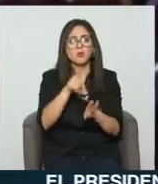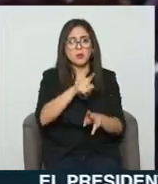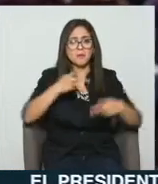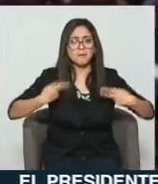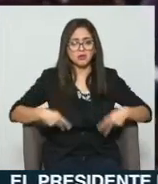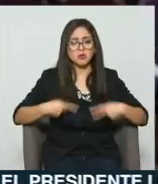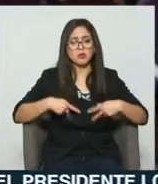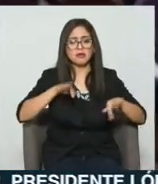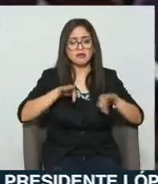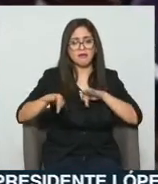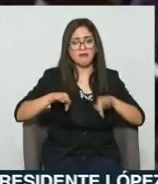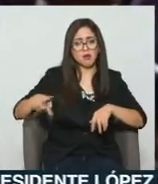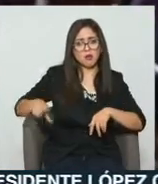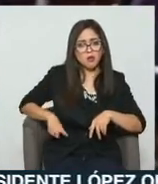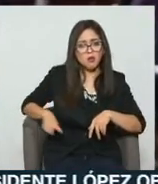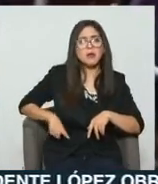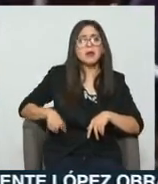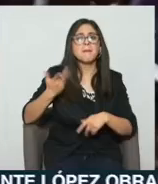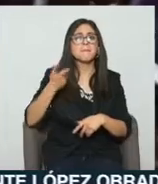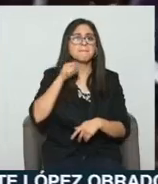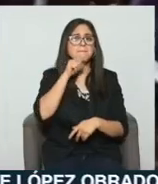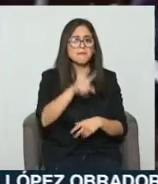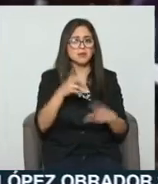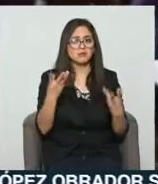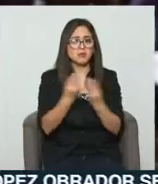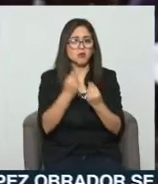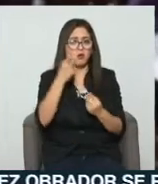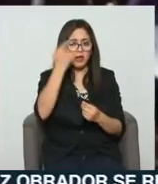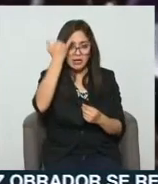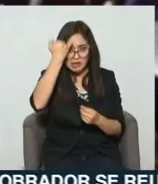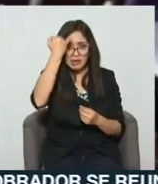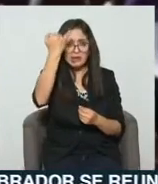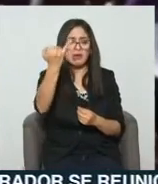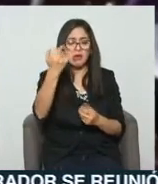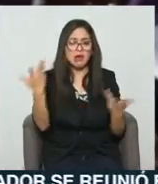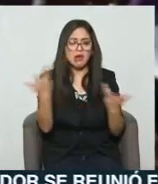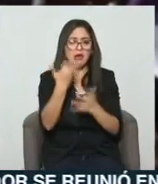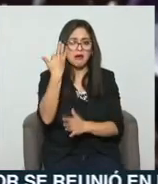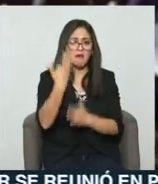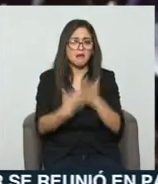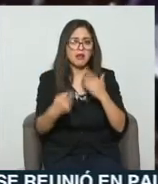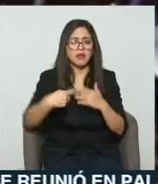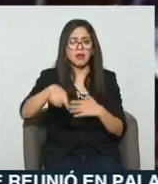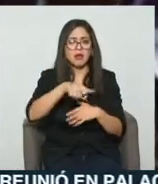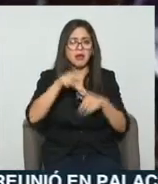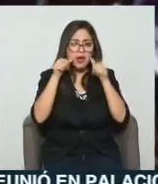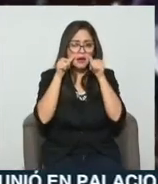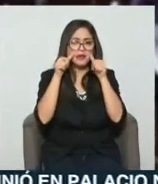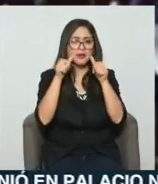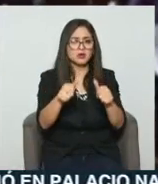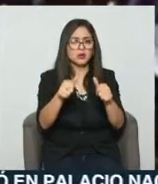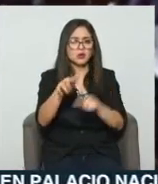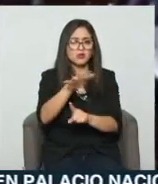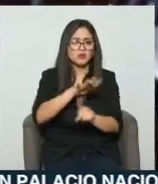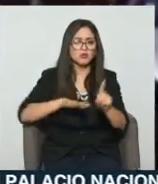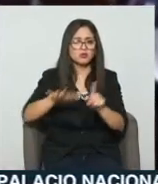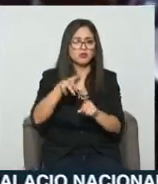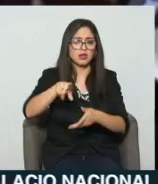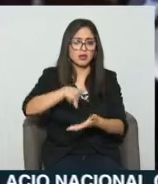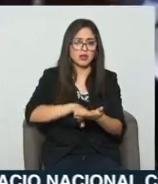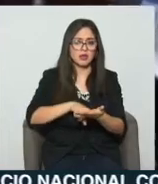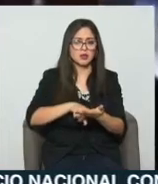públicos, con los idénticos vicios y con las pocas virtudes que tienen dentro de esa